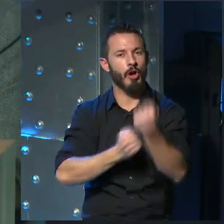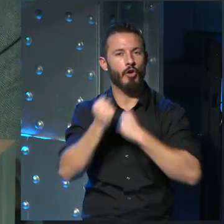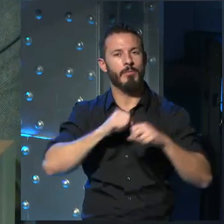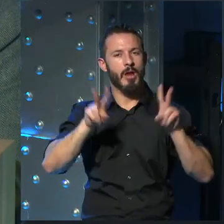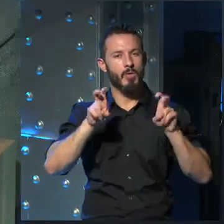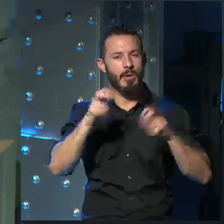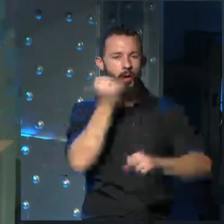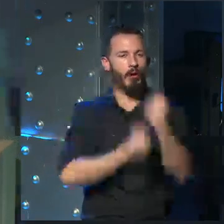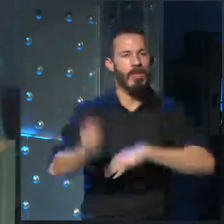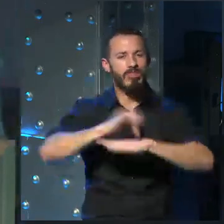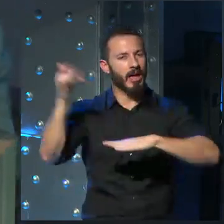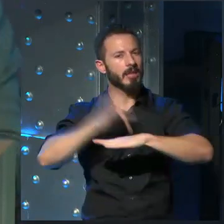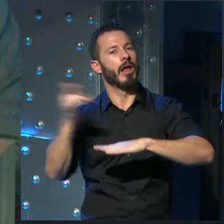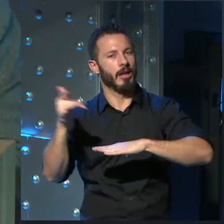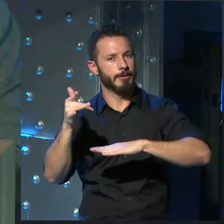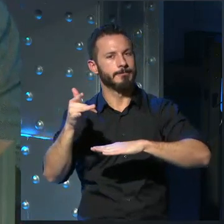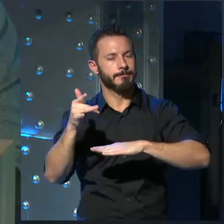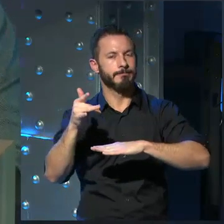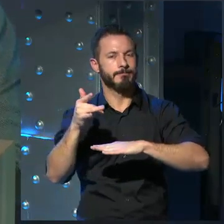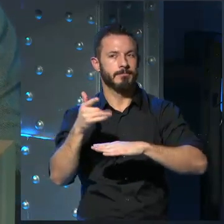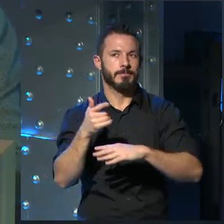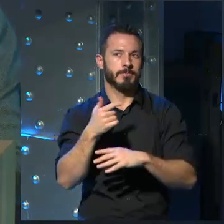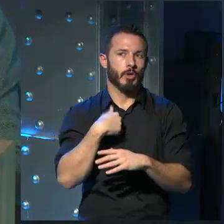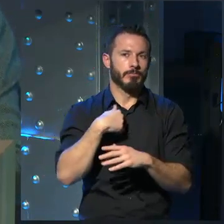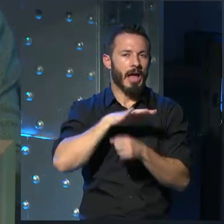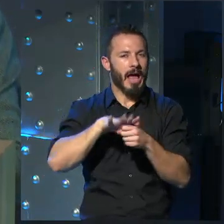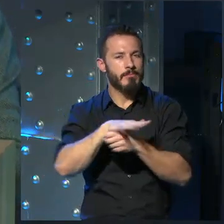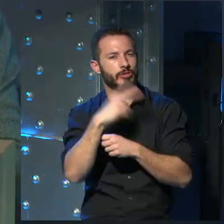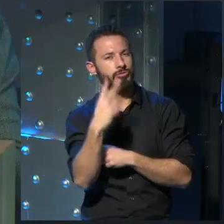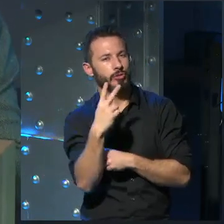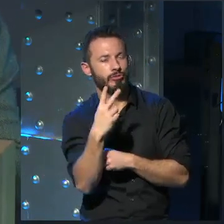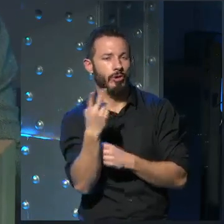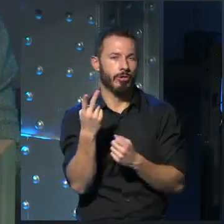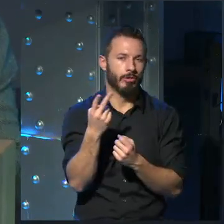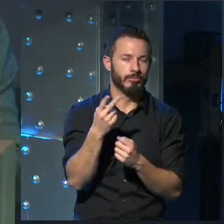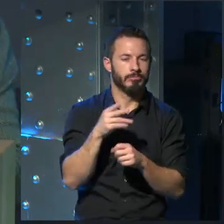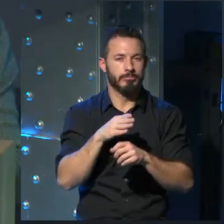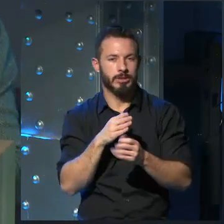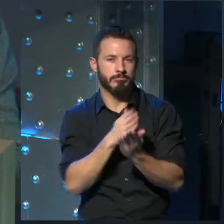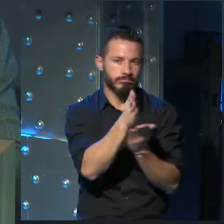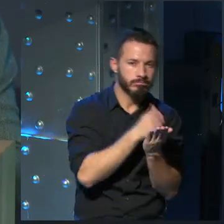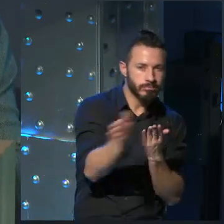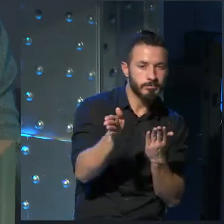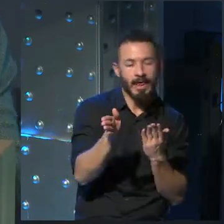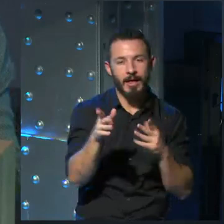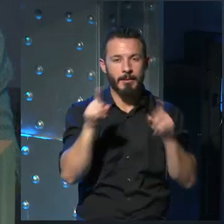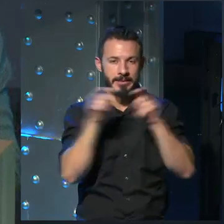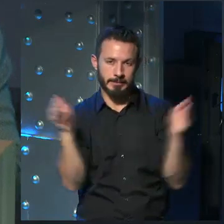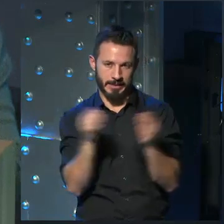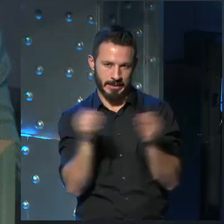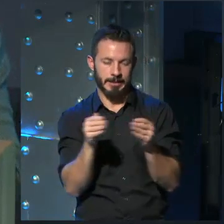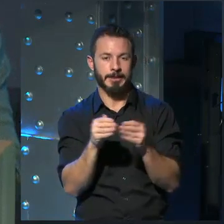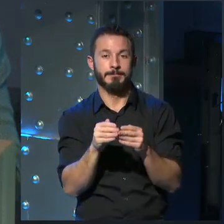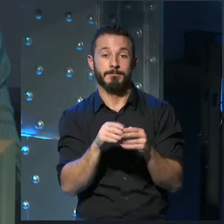economía digital, con yo daría dos ámbitos o dos ángulos de oportunidad para las pequeñas empresas.